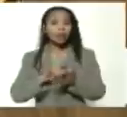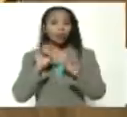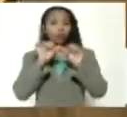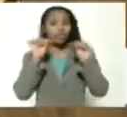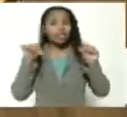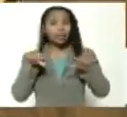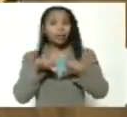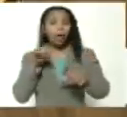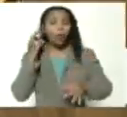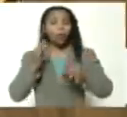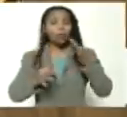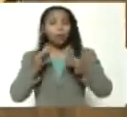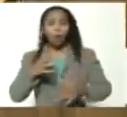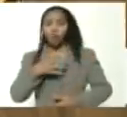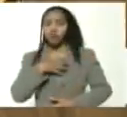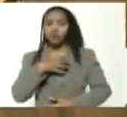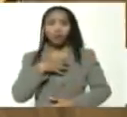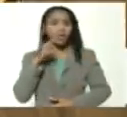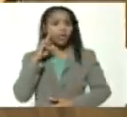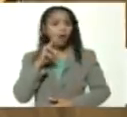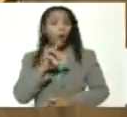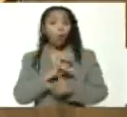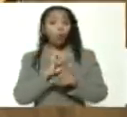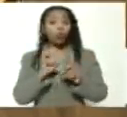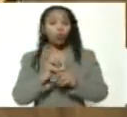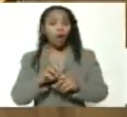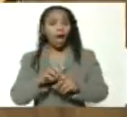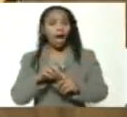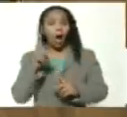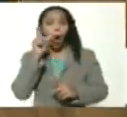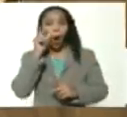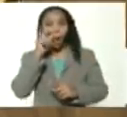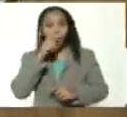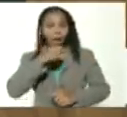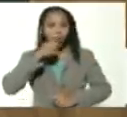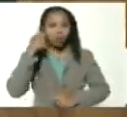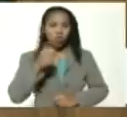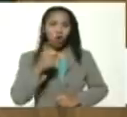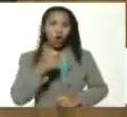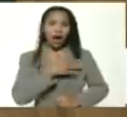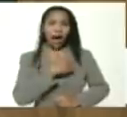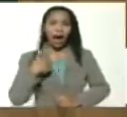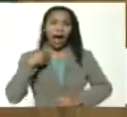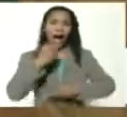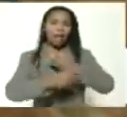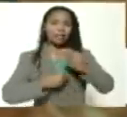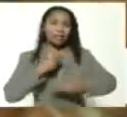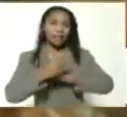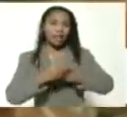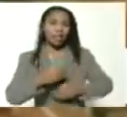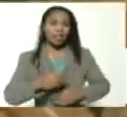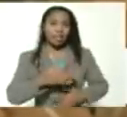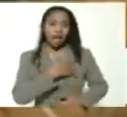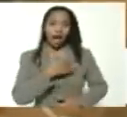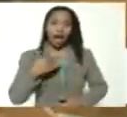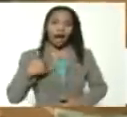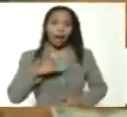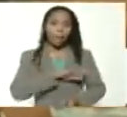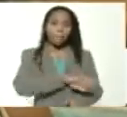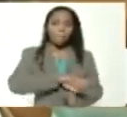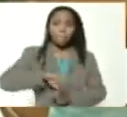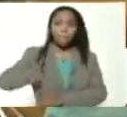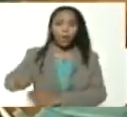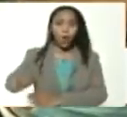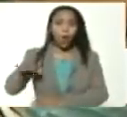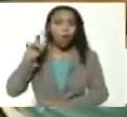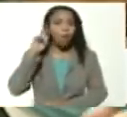de justicia, no puede haber la cultura machista de querer segregar, de querer apartar a la